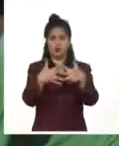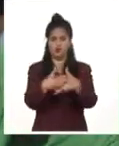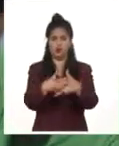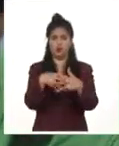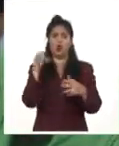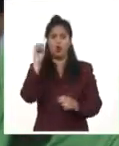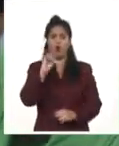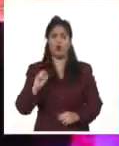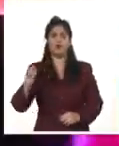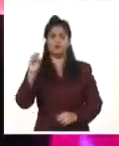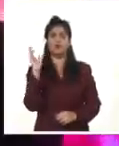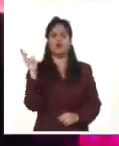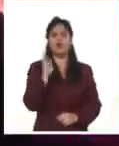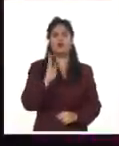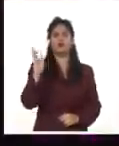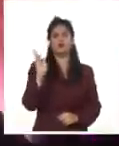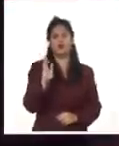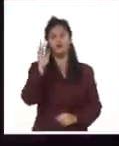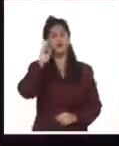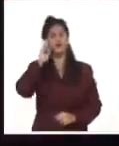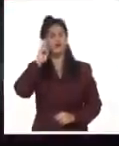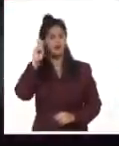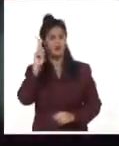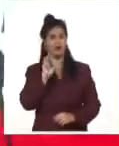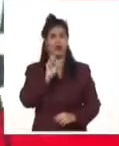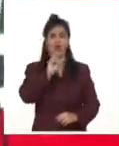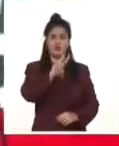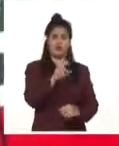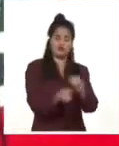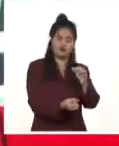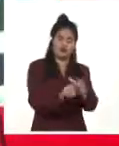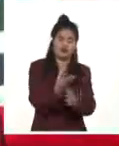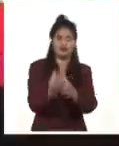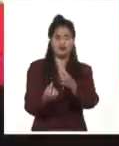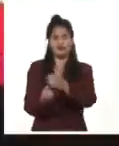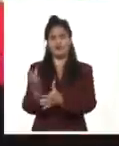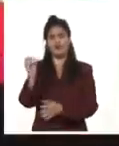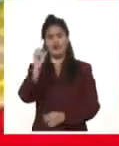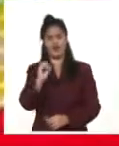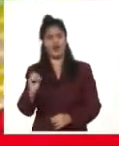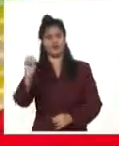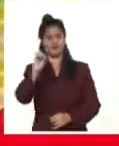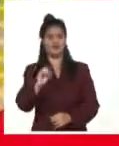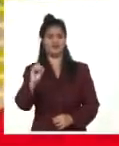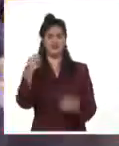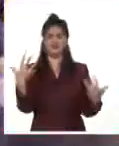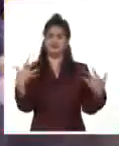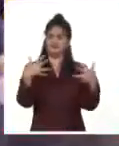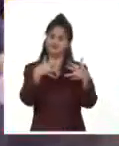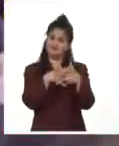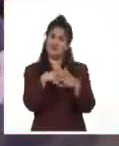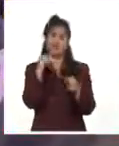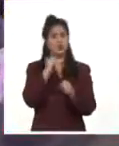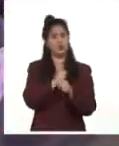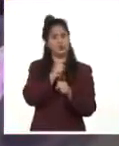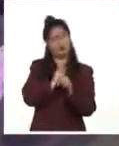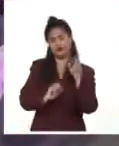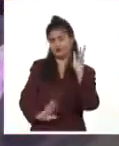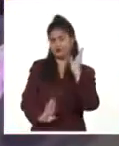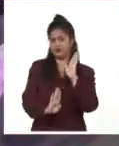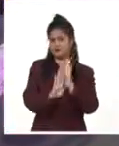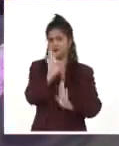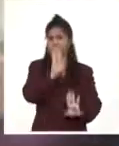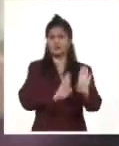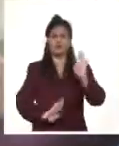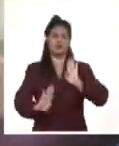fiesta titulada Dos Aniversarios, Un Solo Ideal, para dignificar la labor de ambas organizaciones que avanzan con pasos seguros